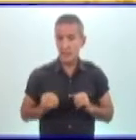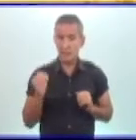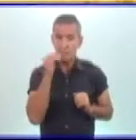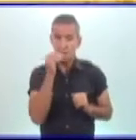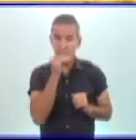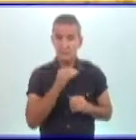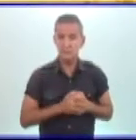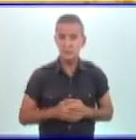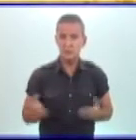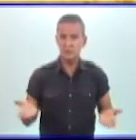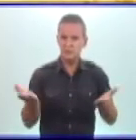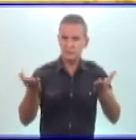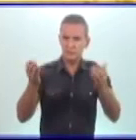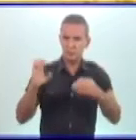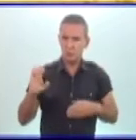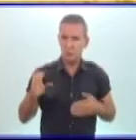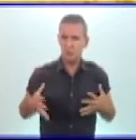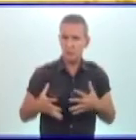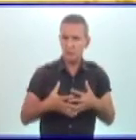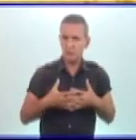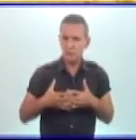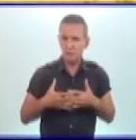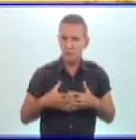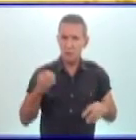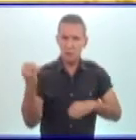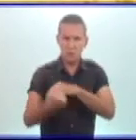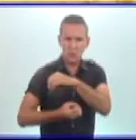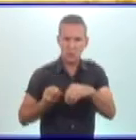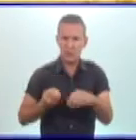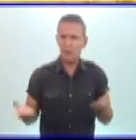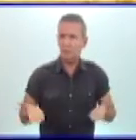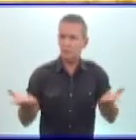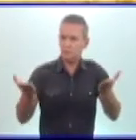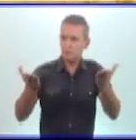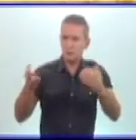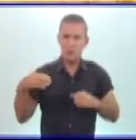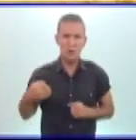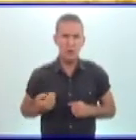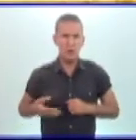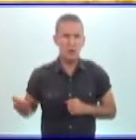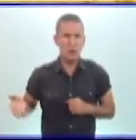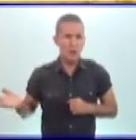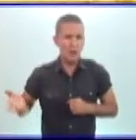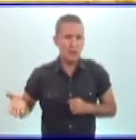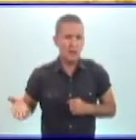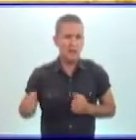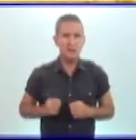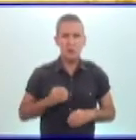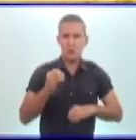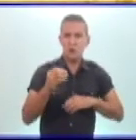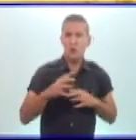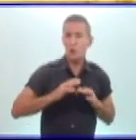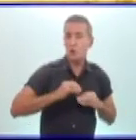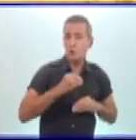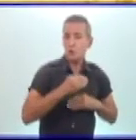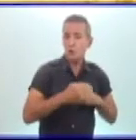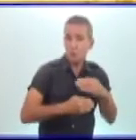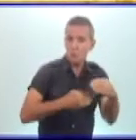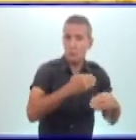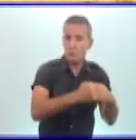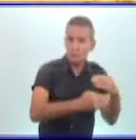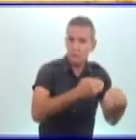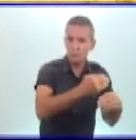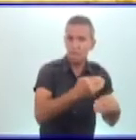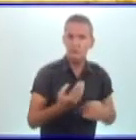arribo a su fase superior, que constituyó un cambio en el desarrollo y en el ritmo de los procesos socioeconómicos de determinadas regiones.